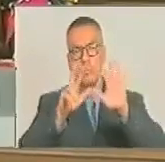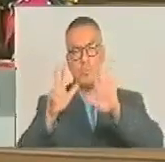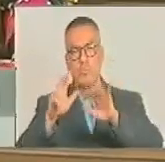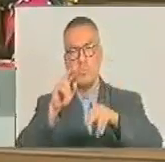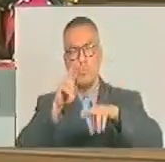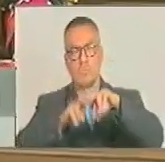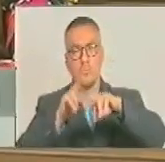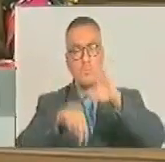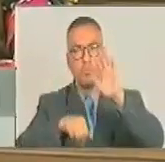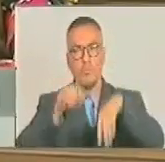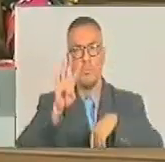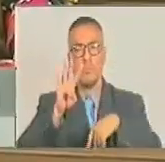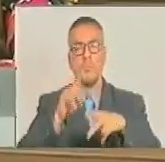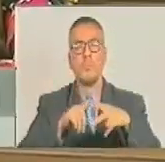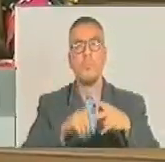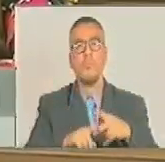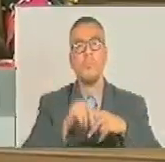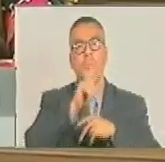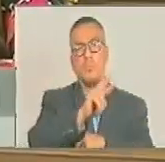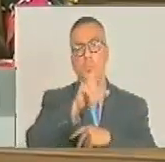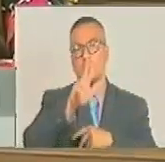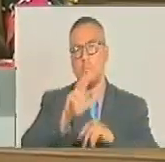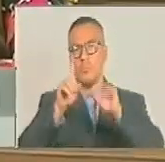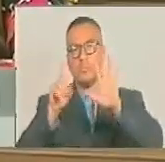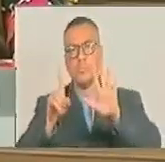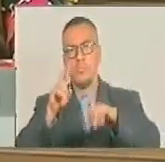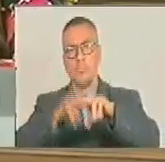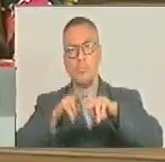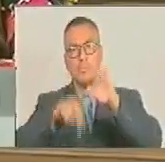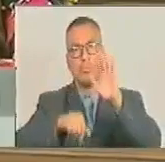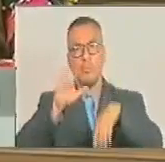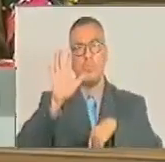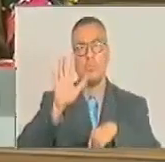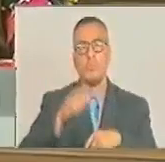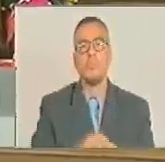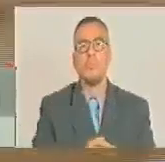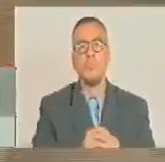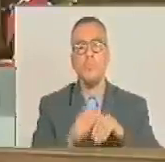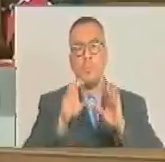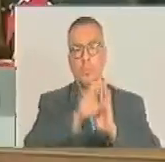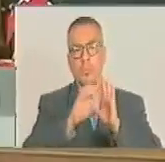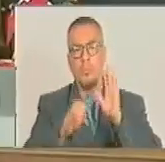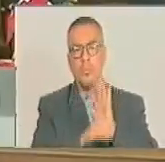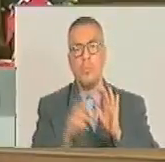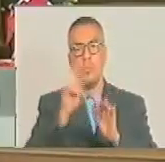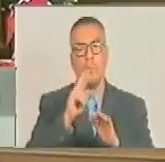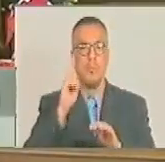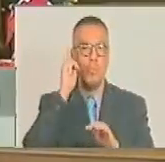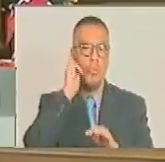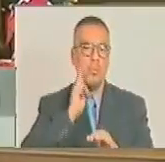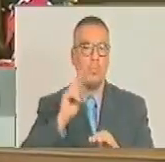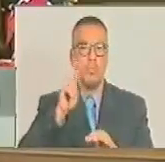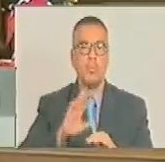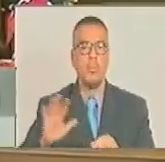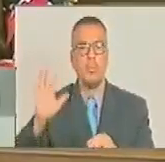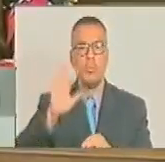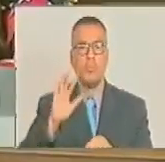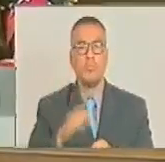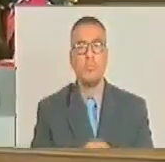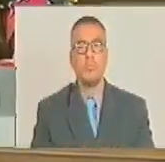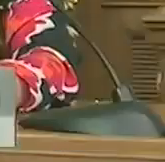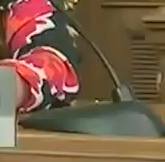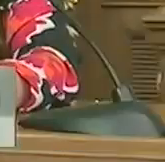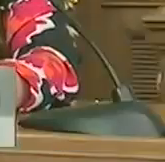numeral 14, y 236, numeral 15, de la Constitución de la República Bolivariana de